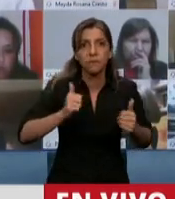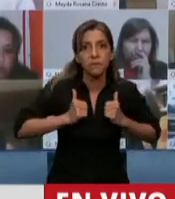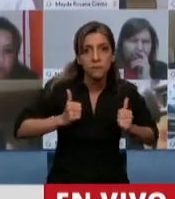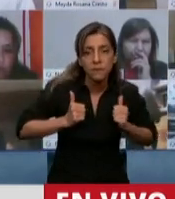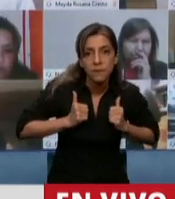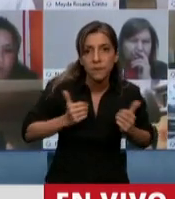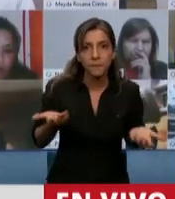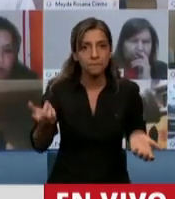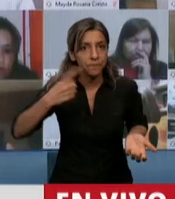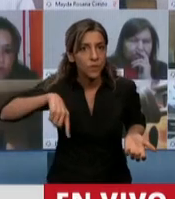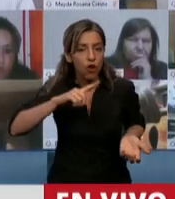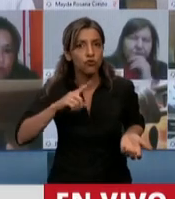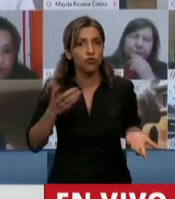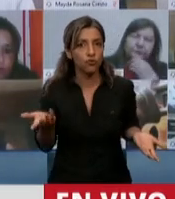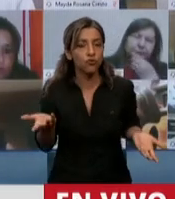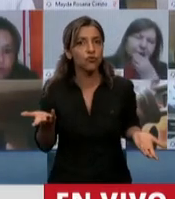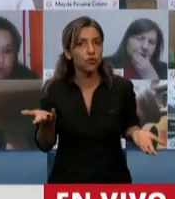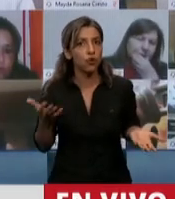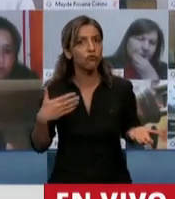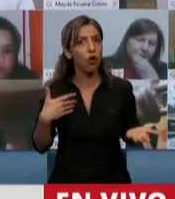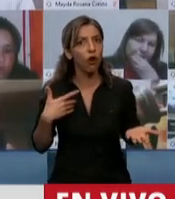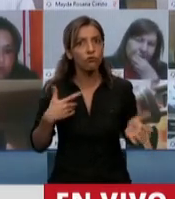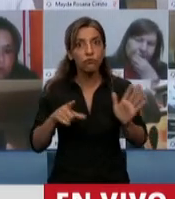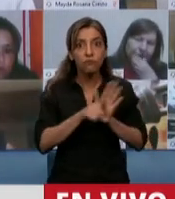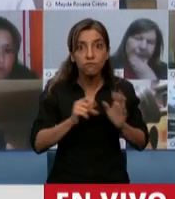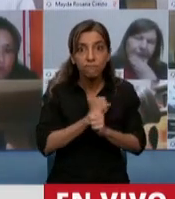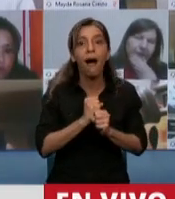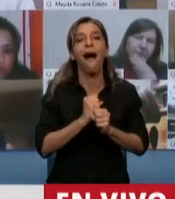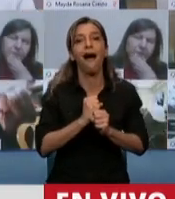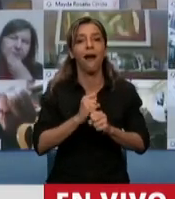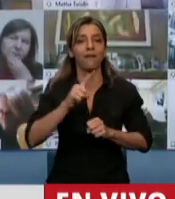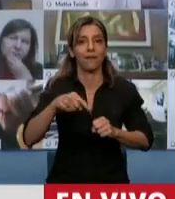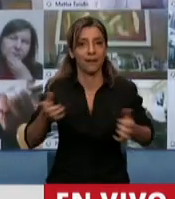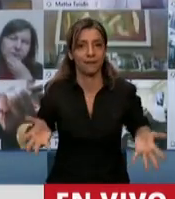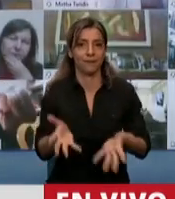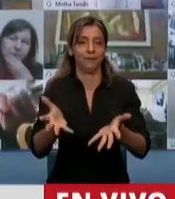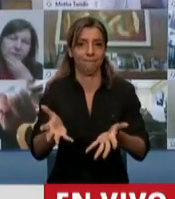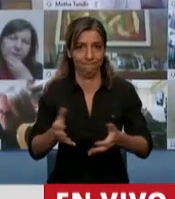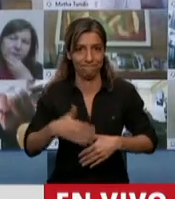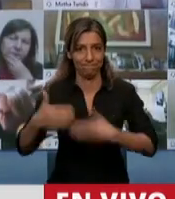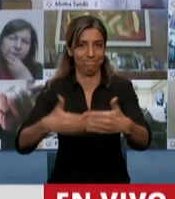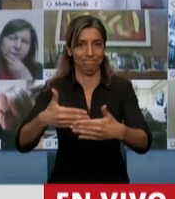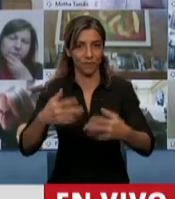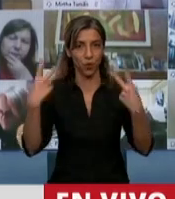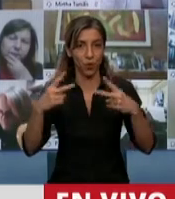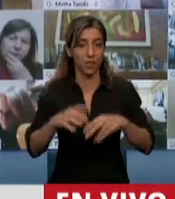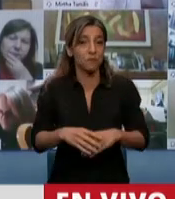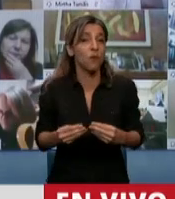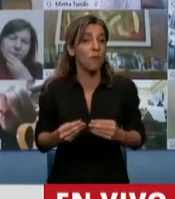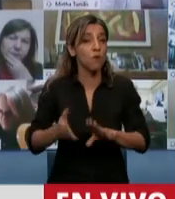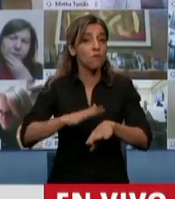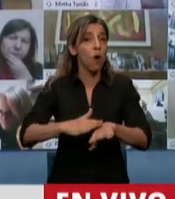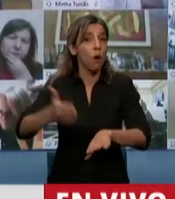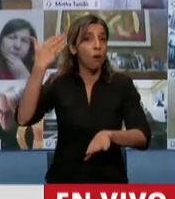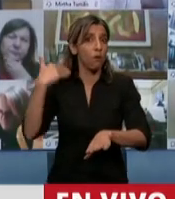punto de arranque para que el turismo, que fue realmente la actividad que primero dejó de trabajar y quizás